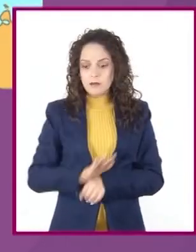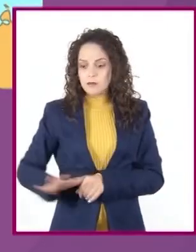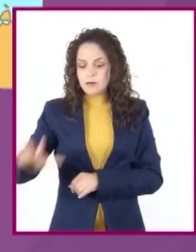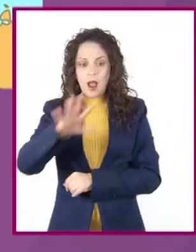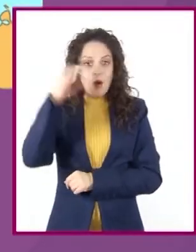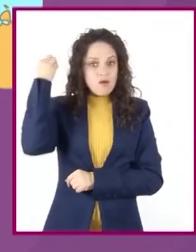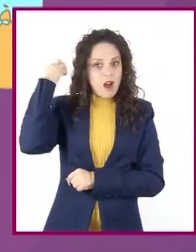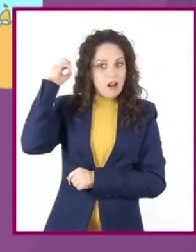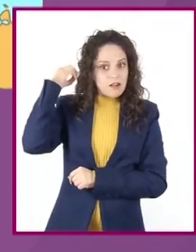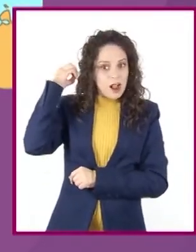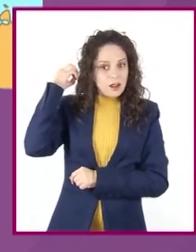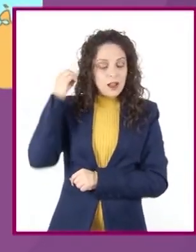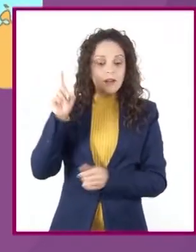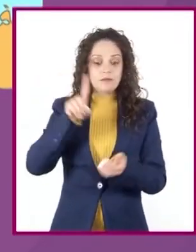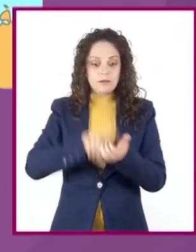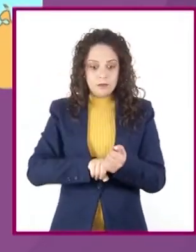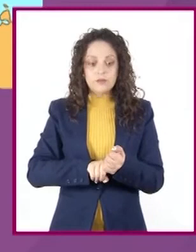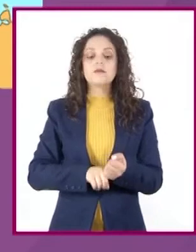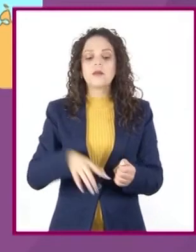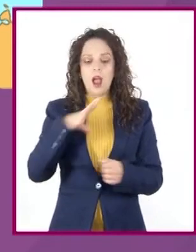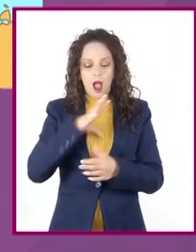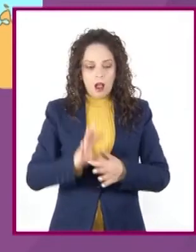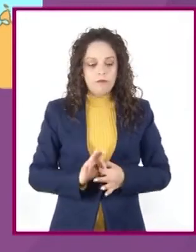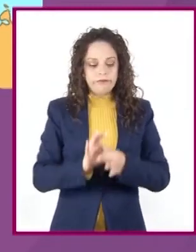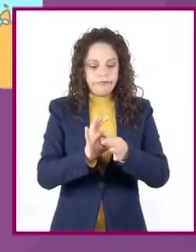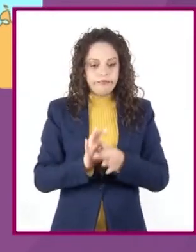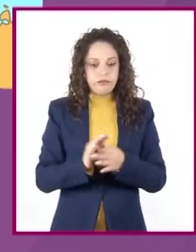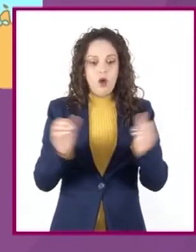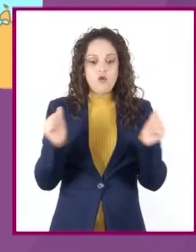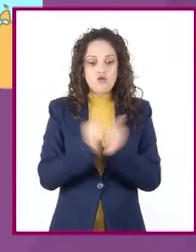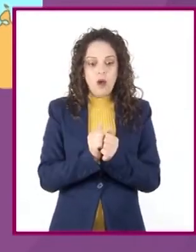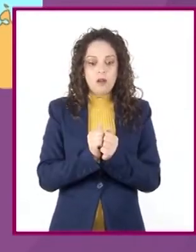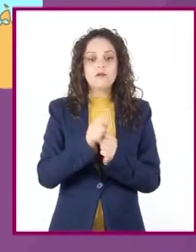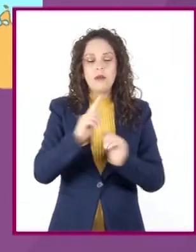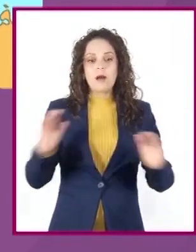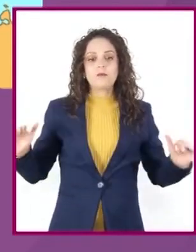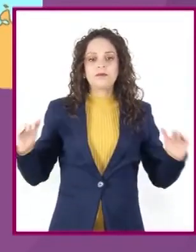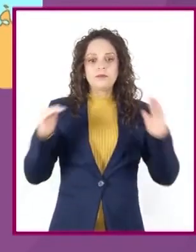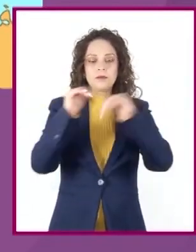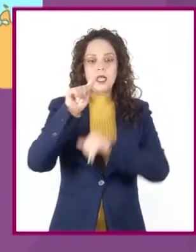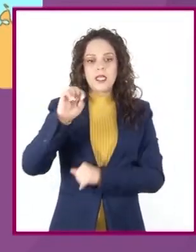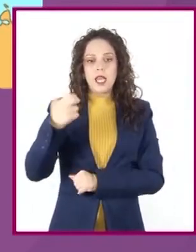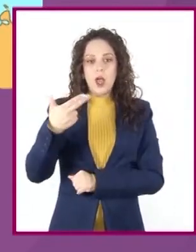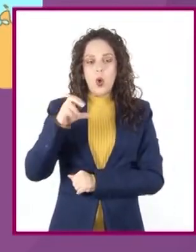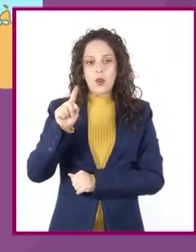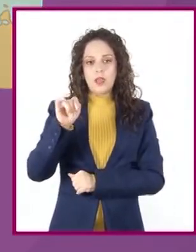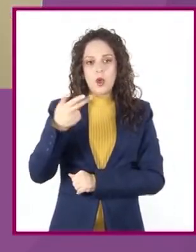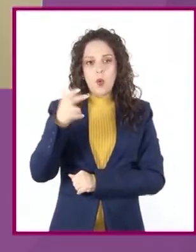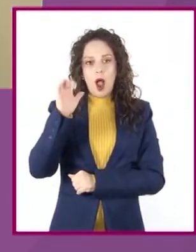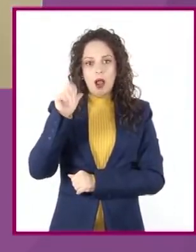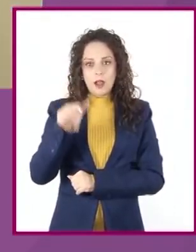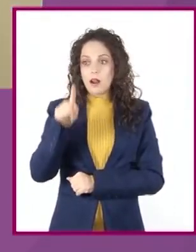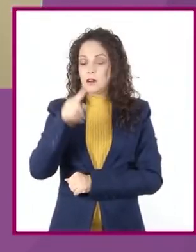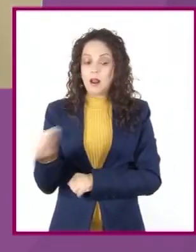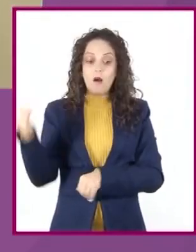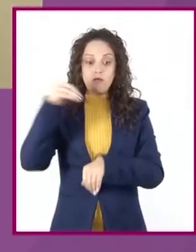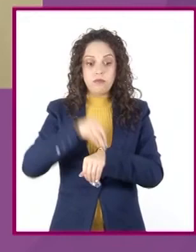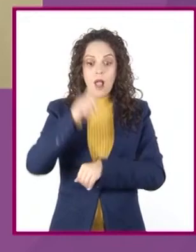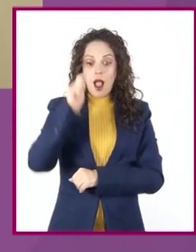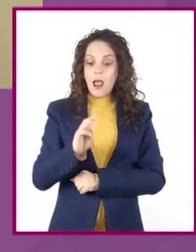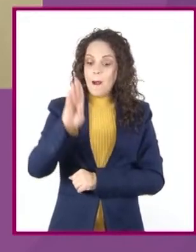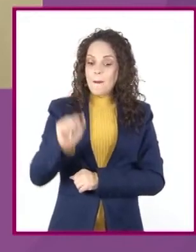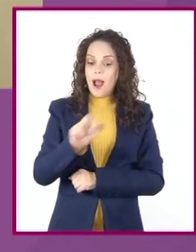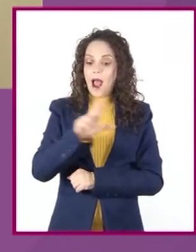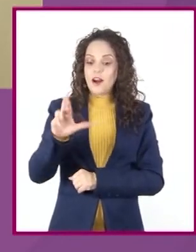Paralelamente estableció lazos con Teotihuacán, en donde incluso se asentó un barrio zapoteco. Hacia el